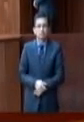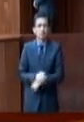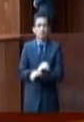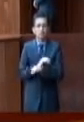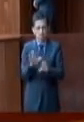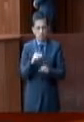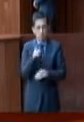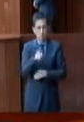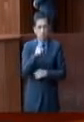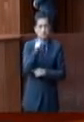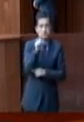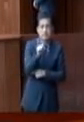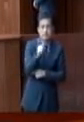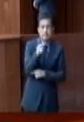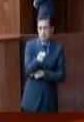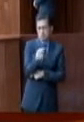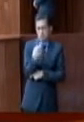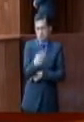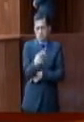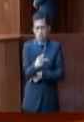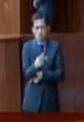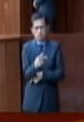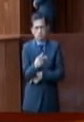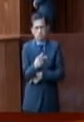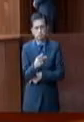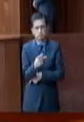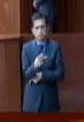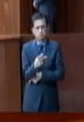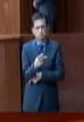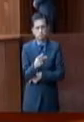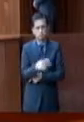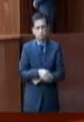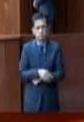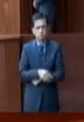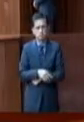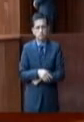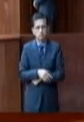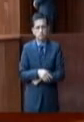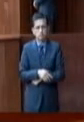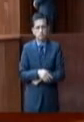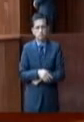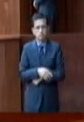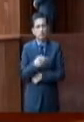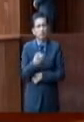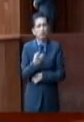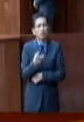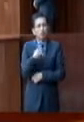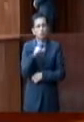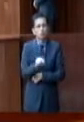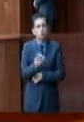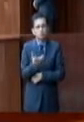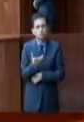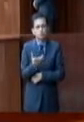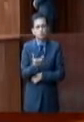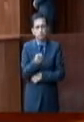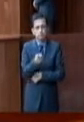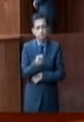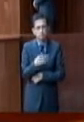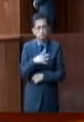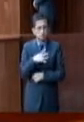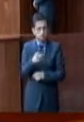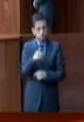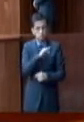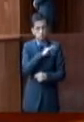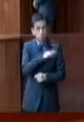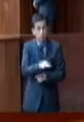sindicatos como tales no no no tienen la facultad de